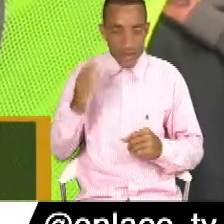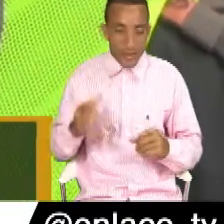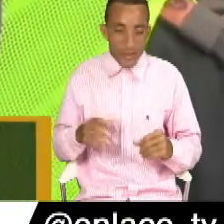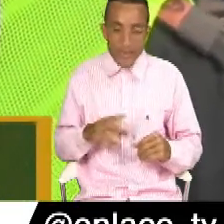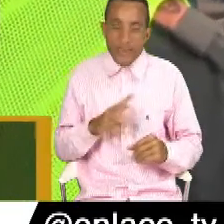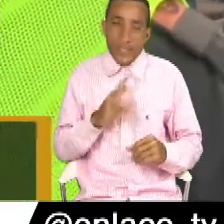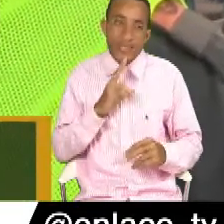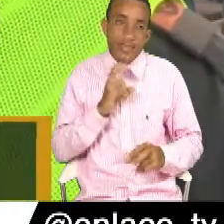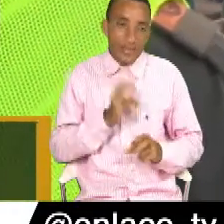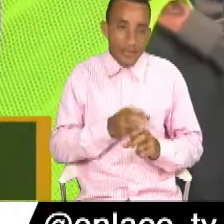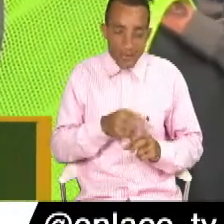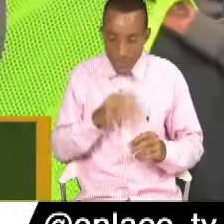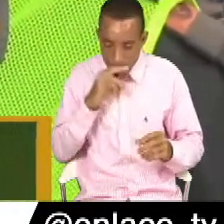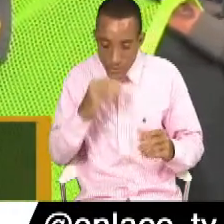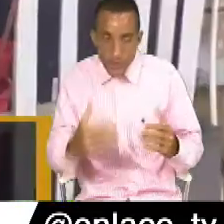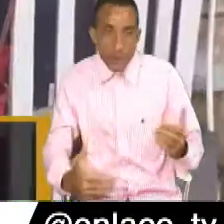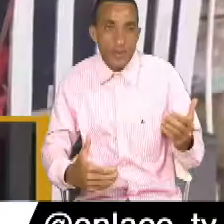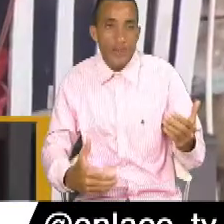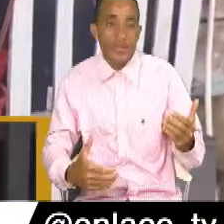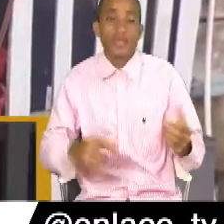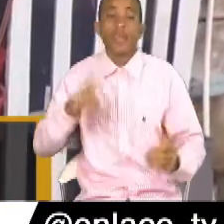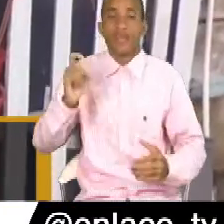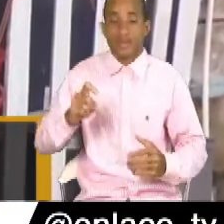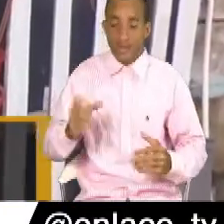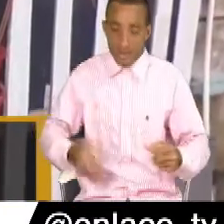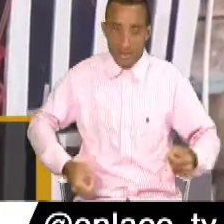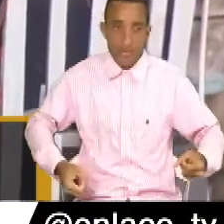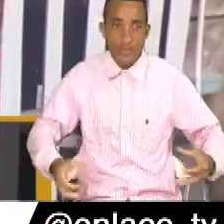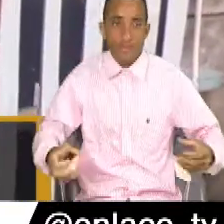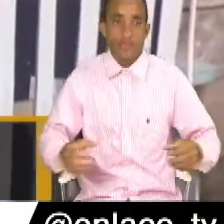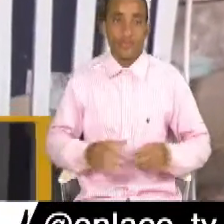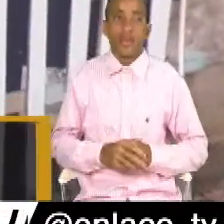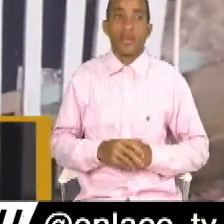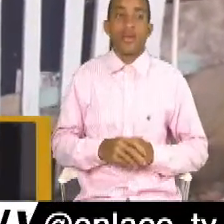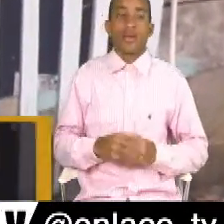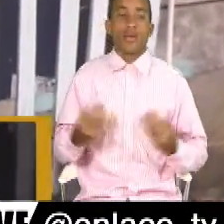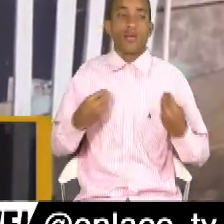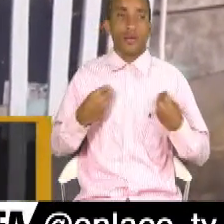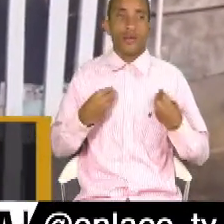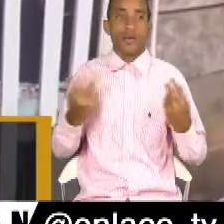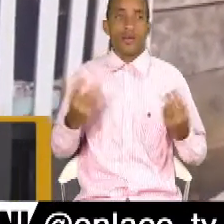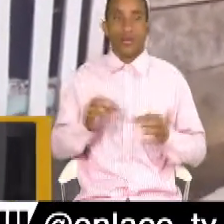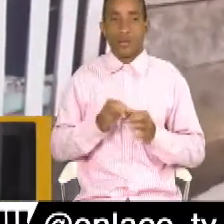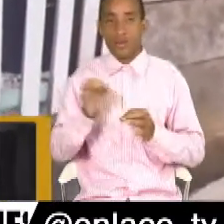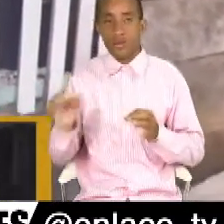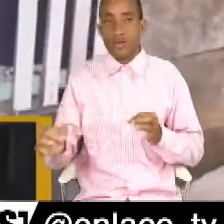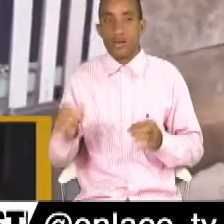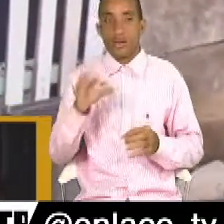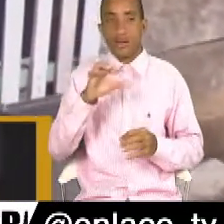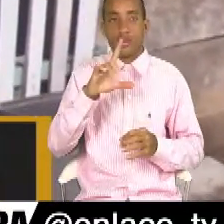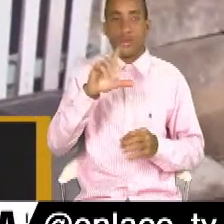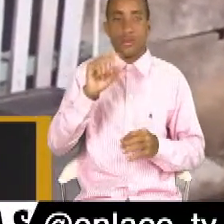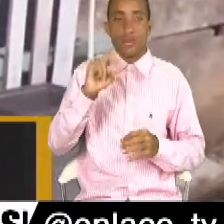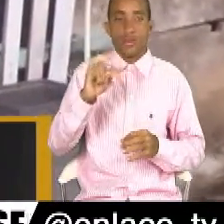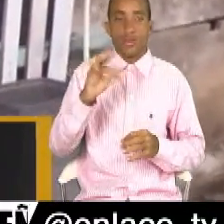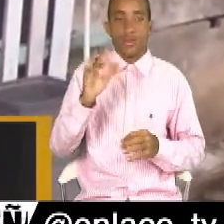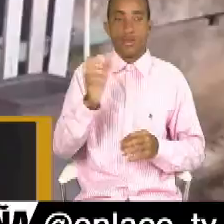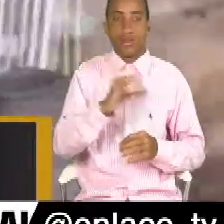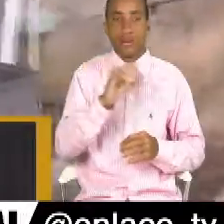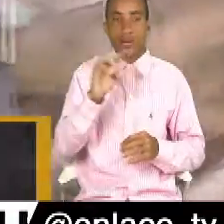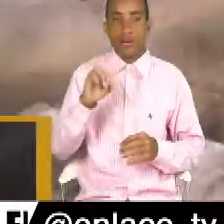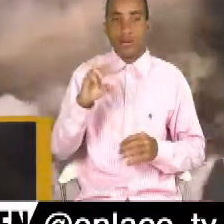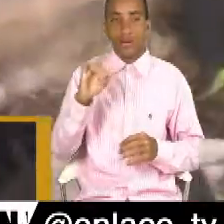difícil y lo necesitaba mucho. El pequeño y su familia viven en la vereda Planta Nueva del corregimiento El Centro. Hasta el